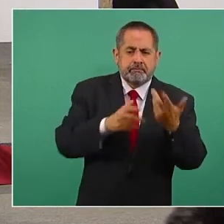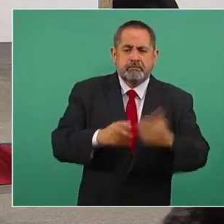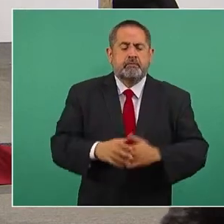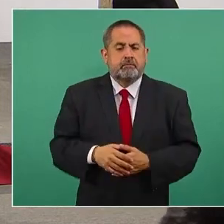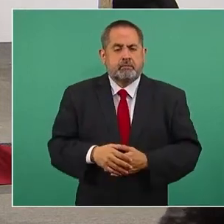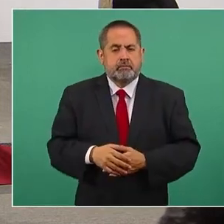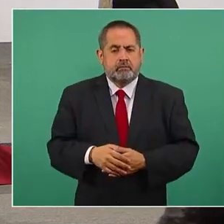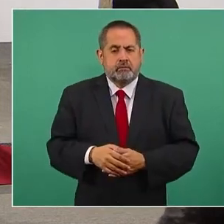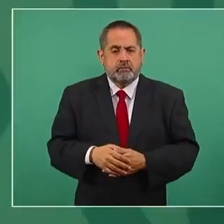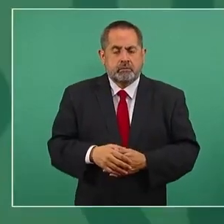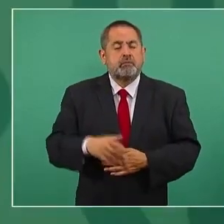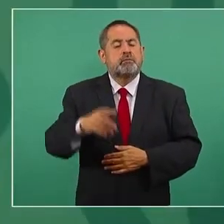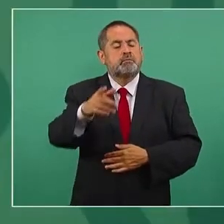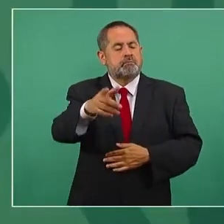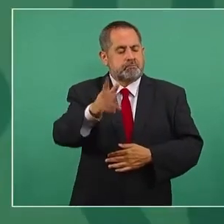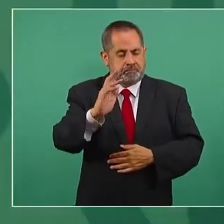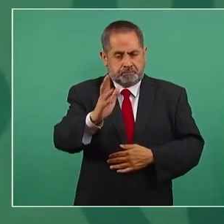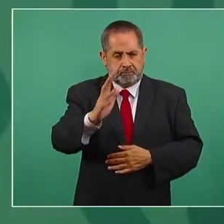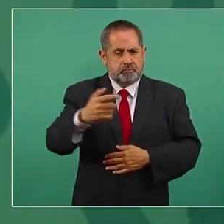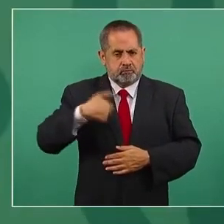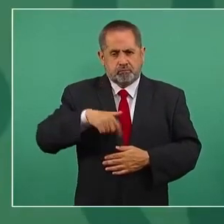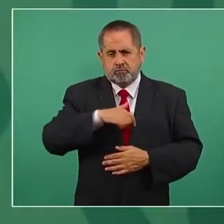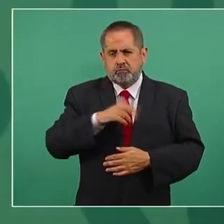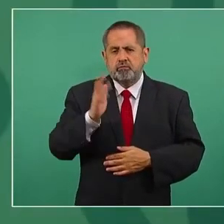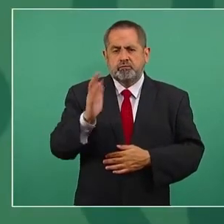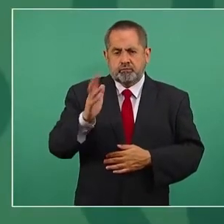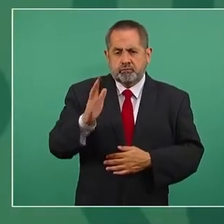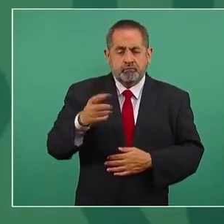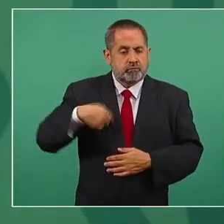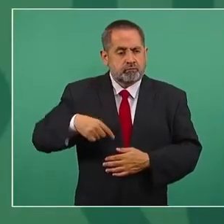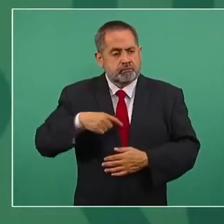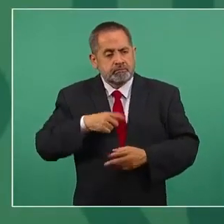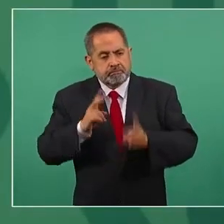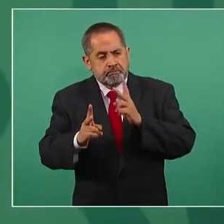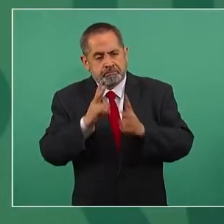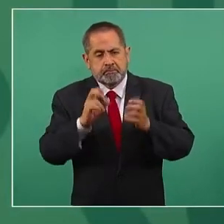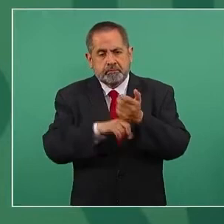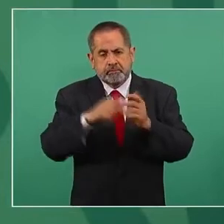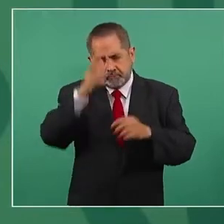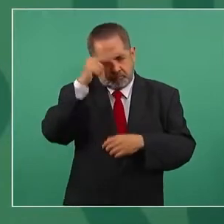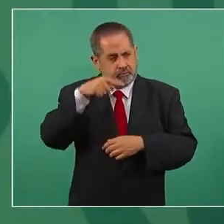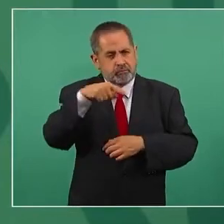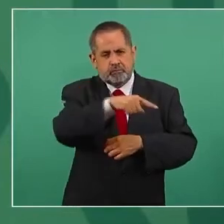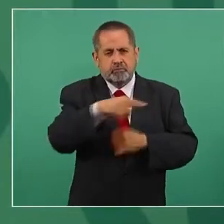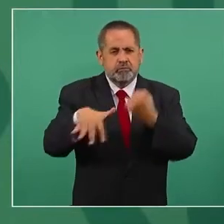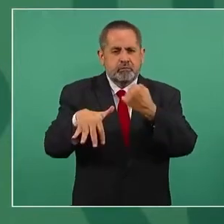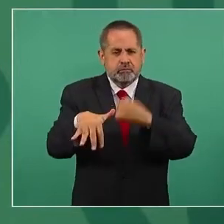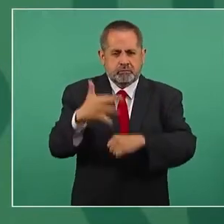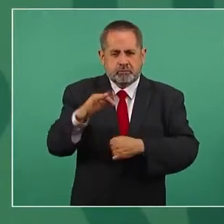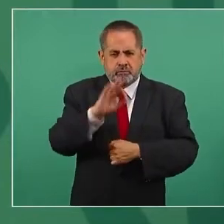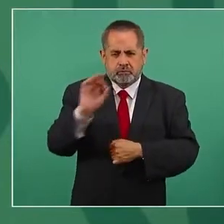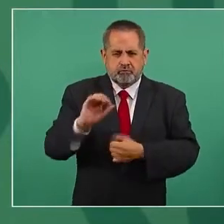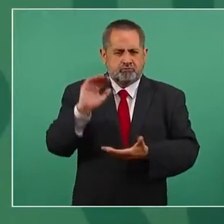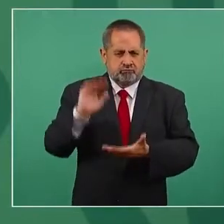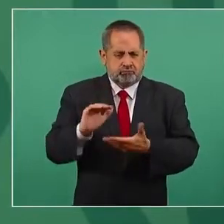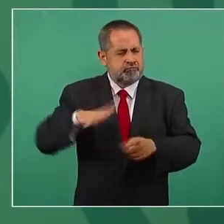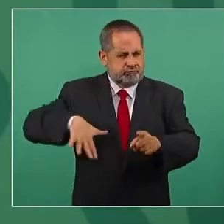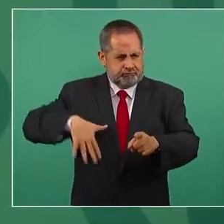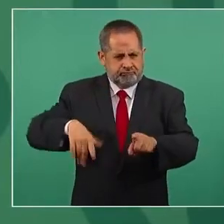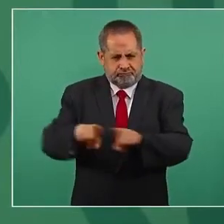nosotros ya hablamos sobre este tema, se logró un acuerdo de una disminución del 15%, como tú